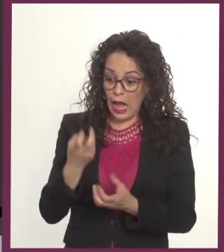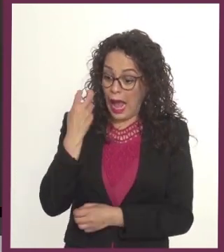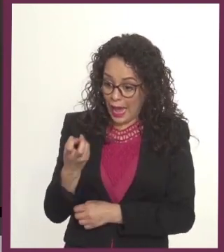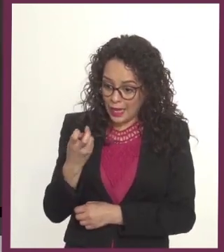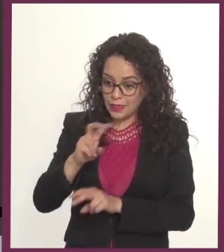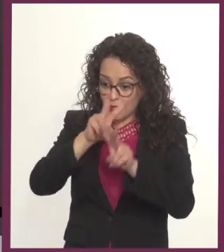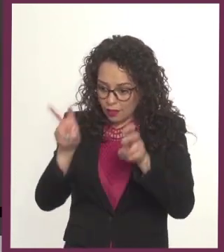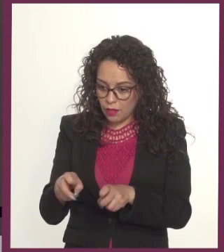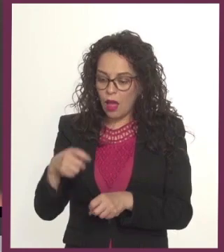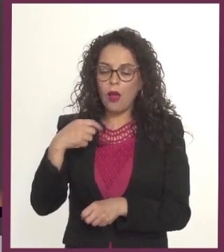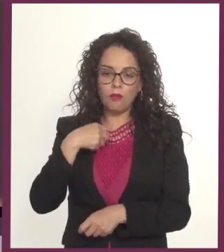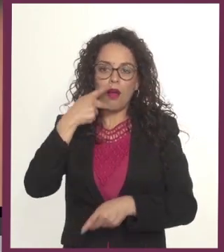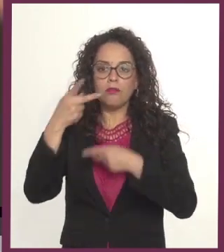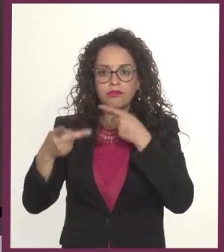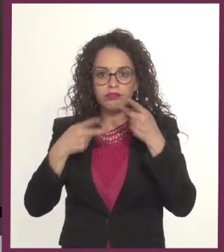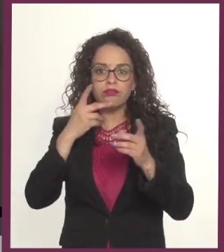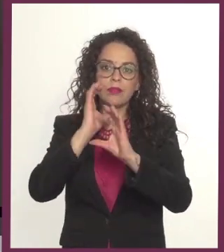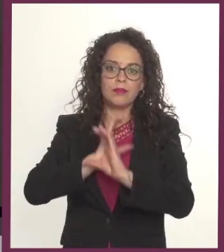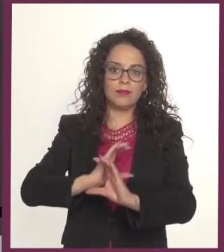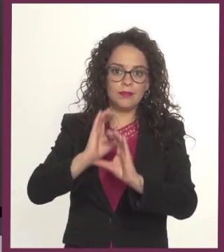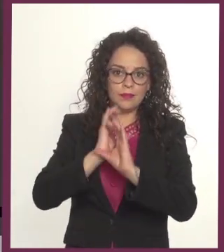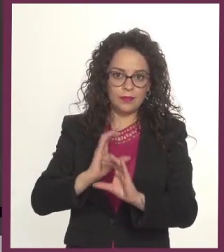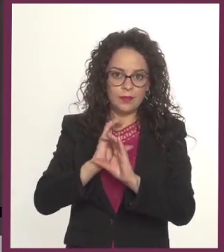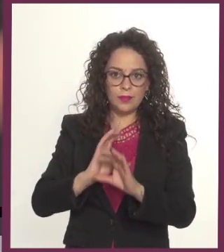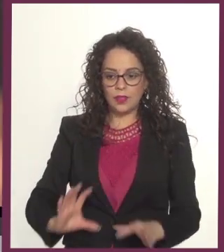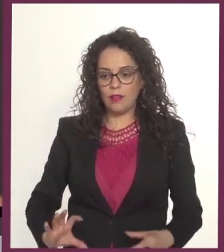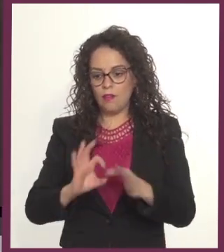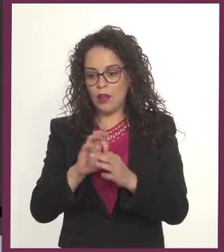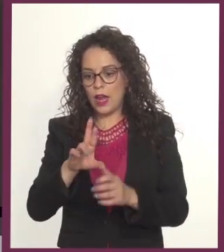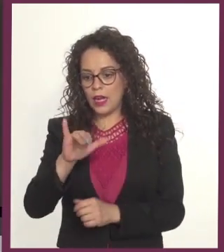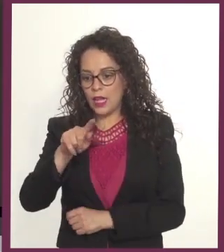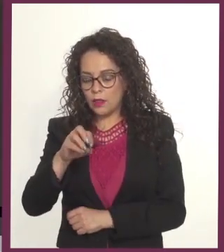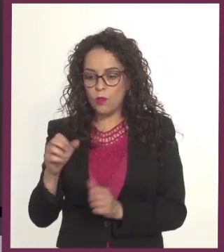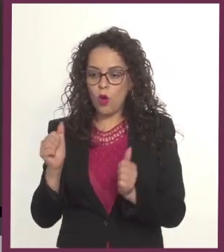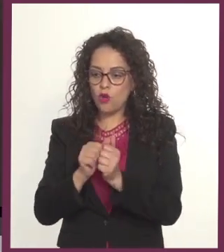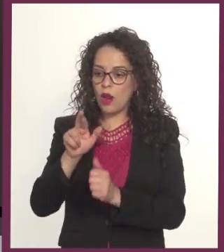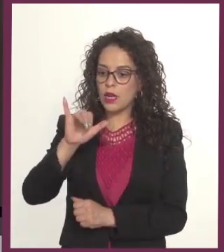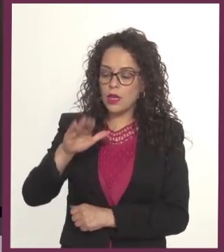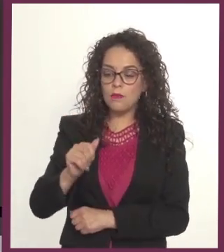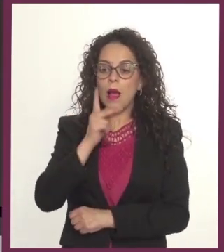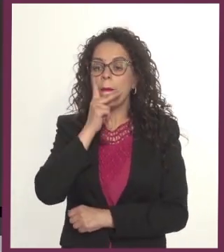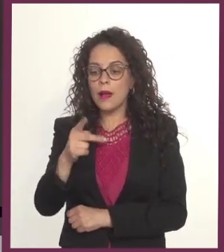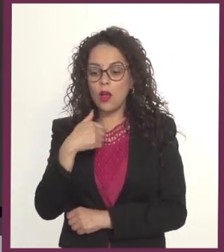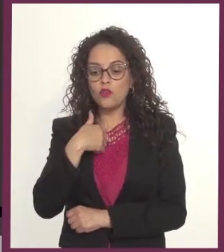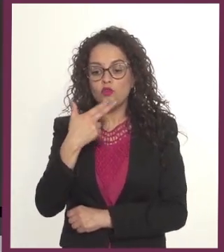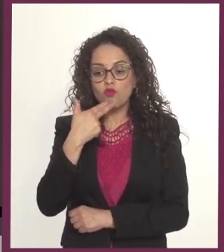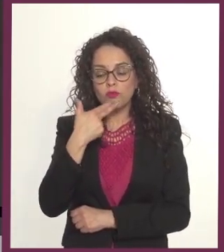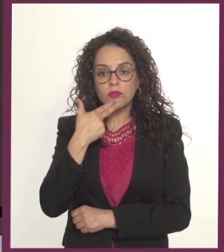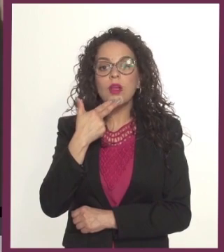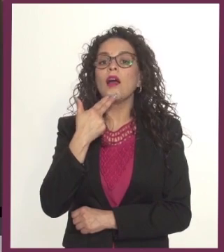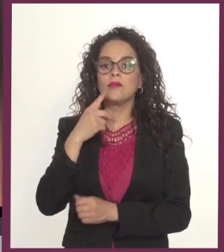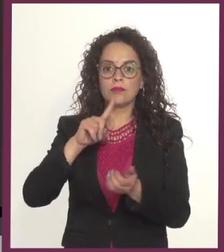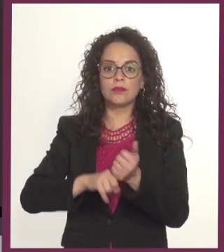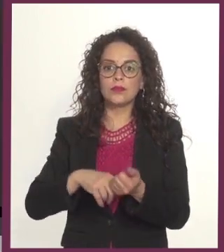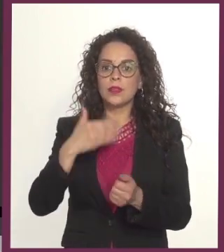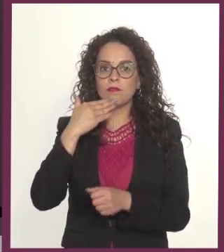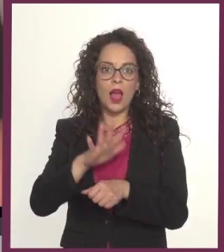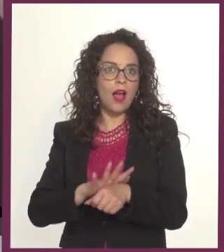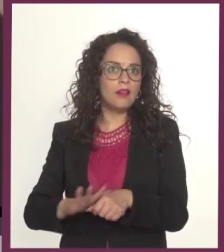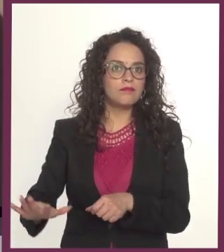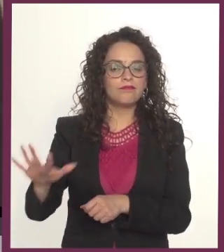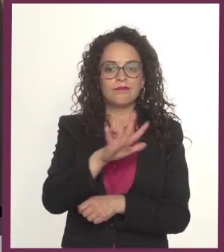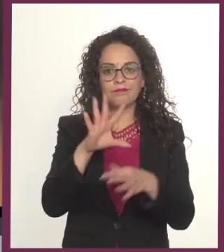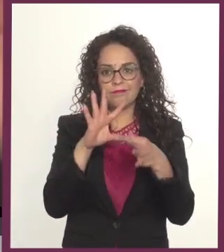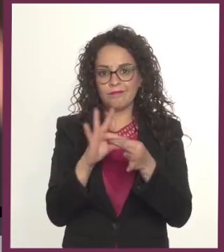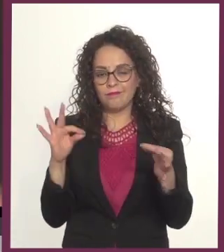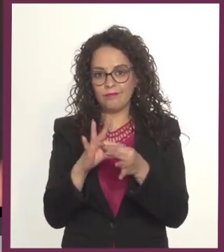eso. Busco que el ritmo cree una atmósfera que nos remita a eso. Busco que las rimas y las palabras que estoy diciendo creen un campo